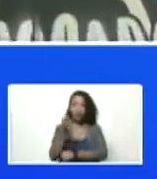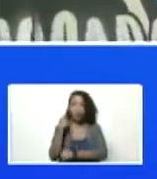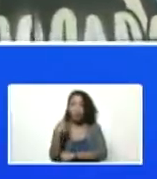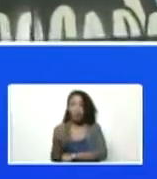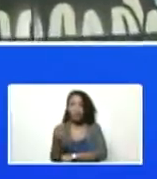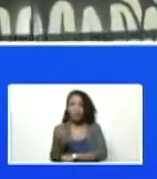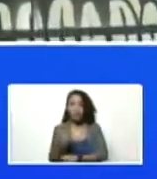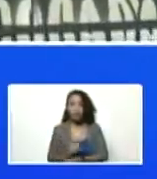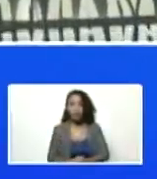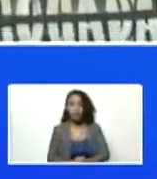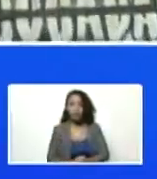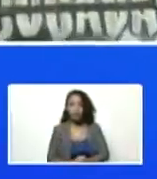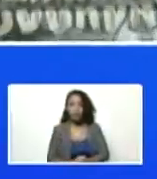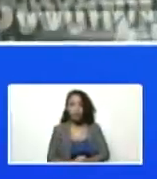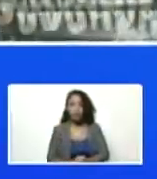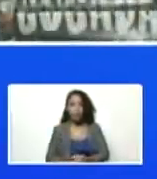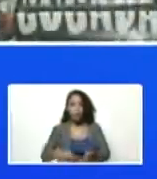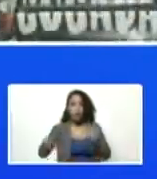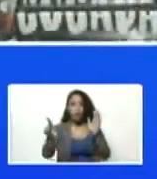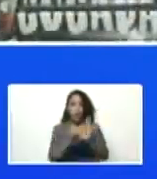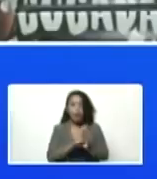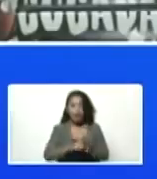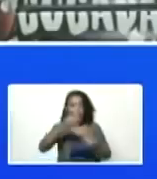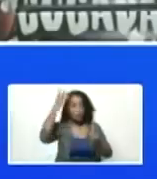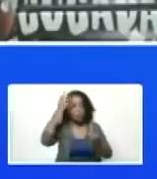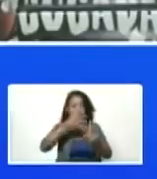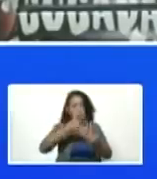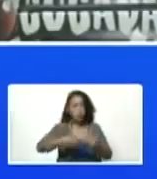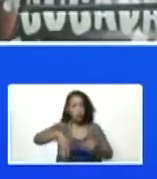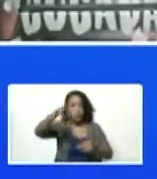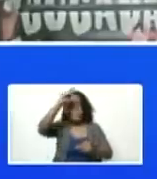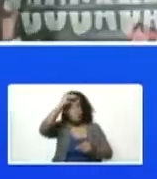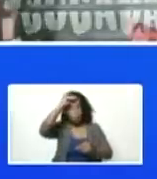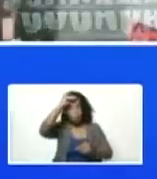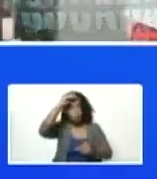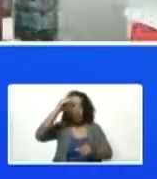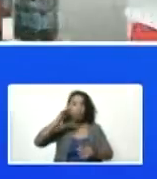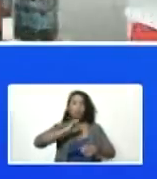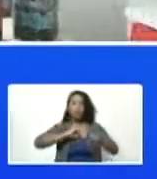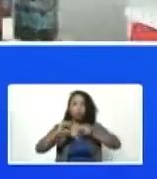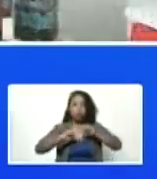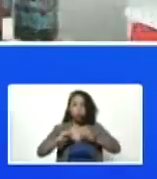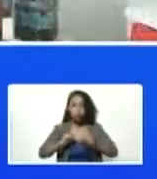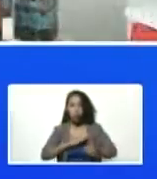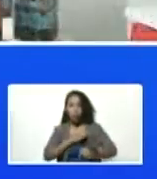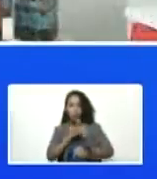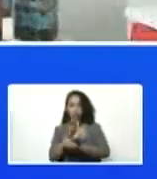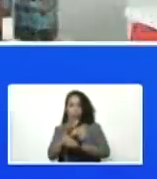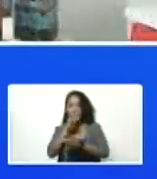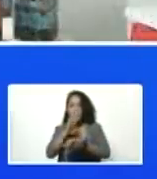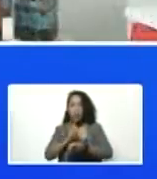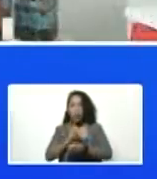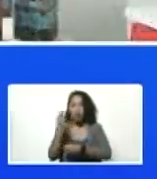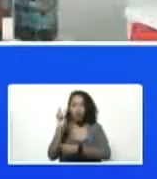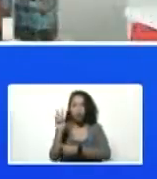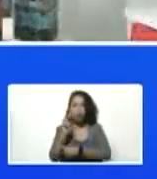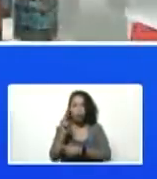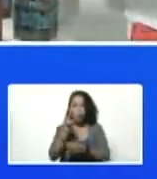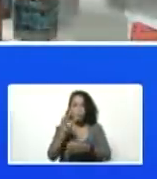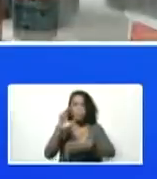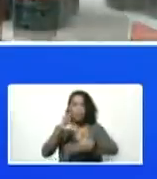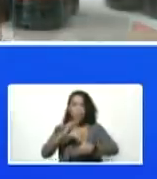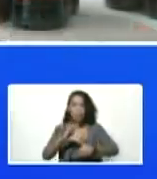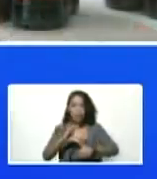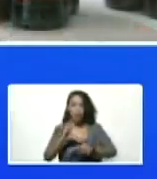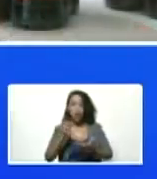financiamiento. Te legalizaste, te formaste, estás actuando y vas al Banco de Venezuela, vas al Banco Bicentenario,